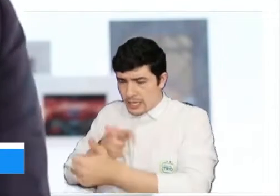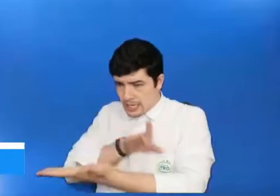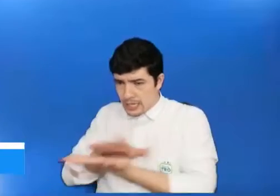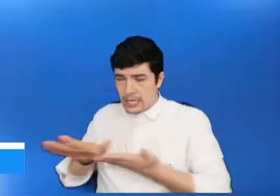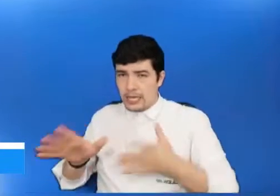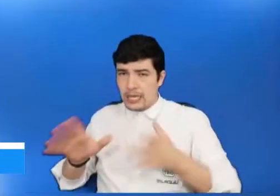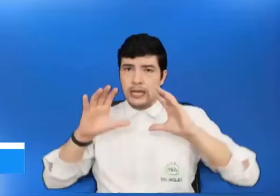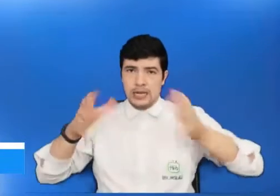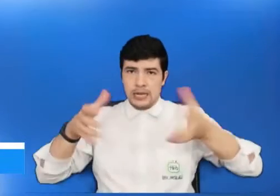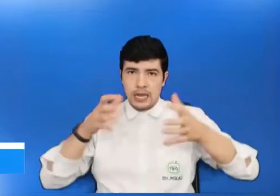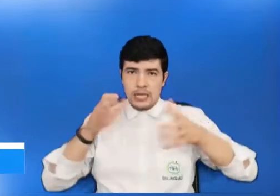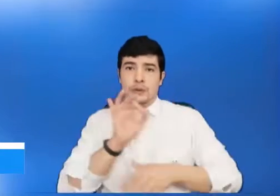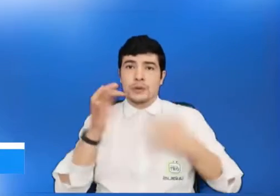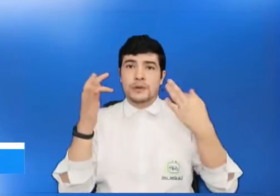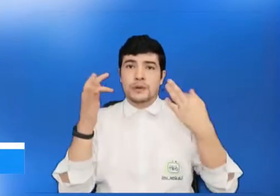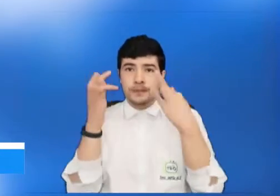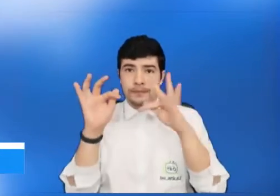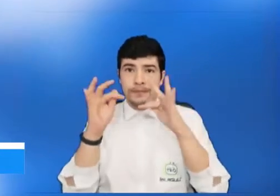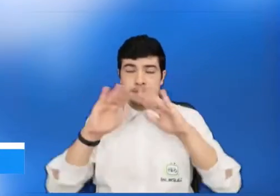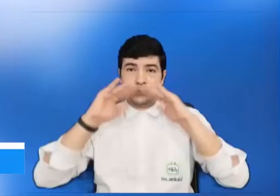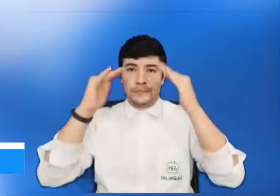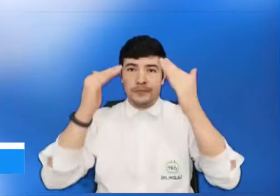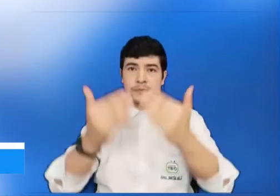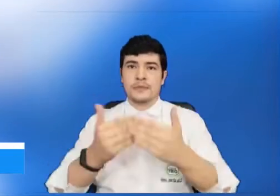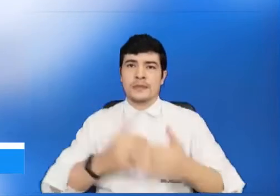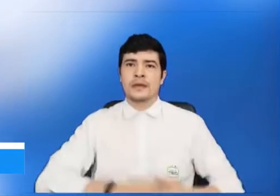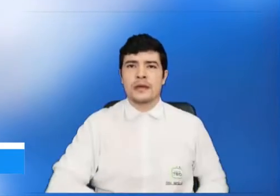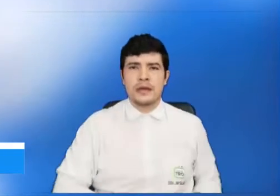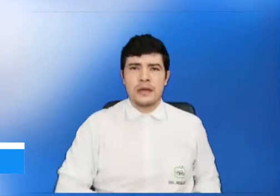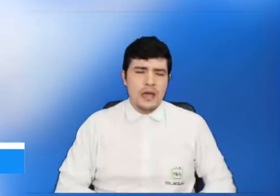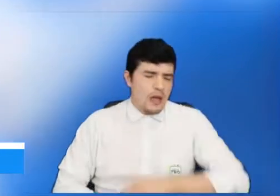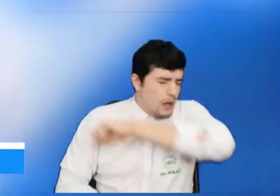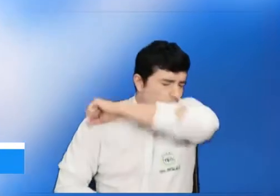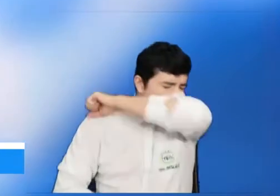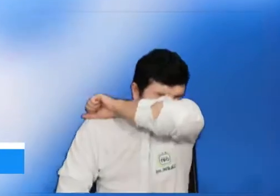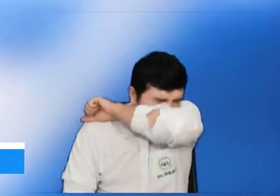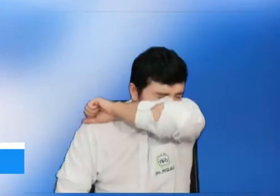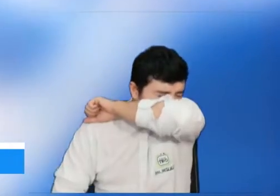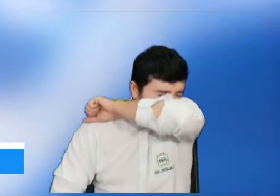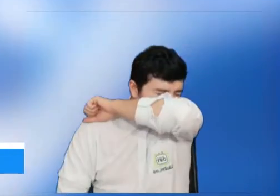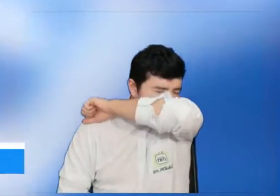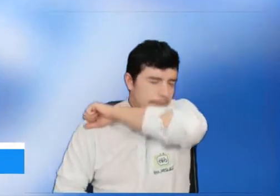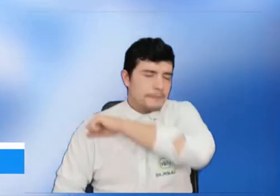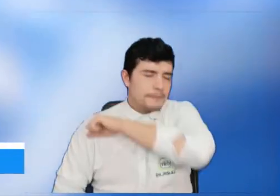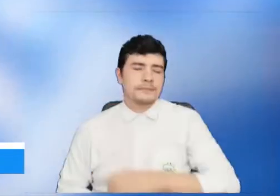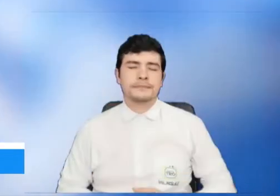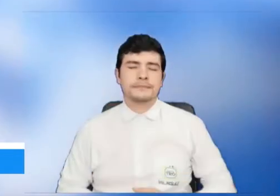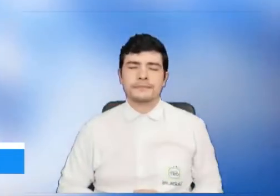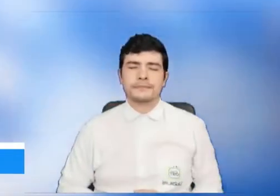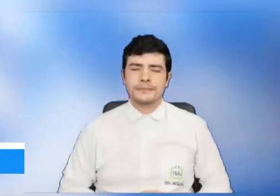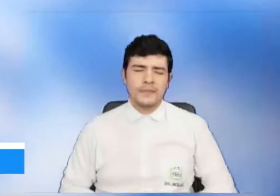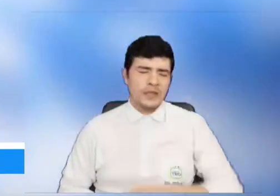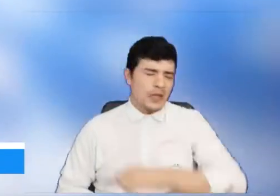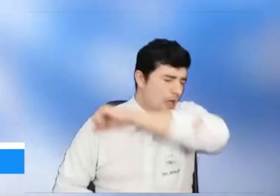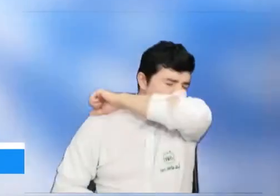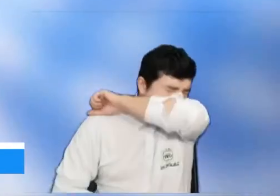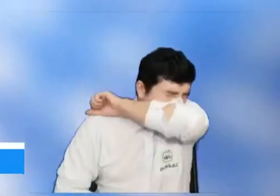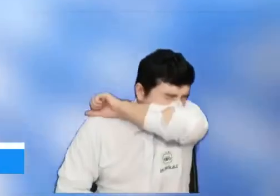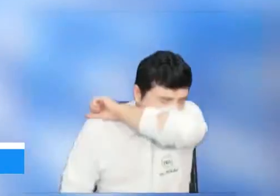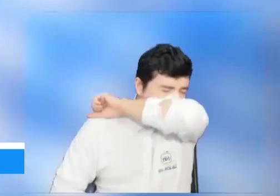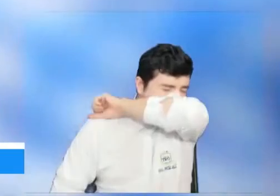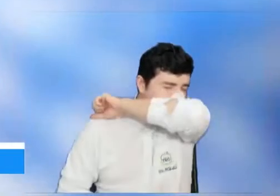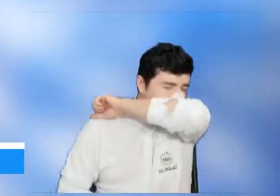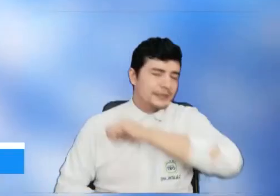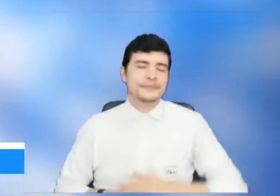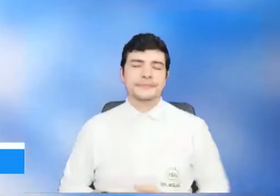tareas del colegio. Con todos los compañeros de la UIS estamos brindando un acompañamiento académico totalmente gratuito para las personas que así lo